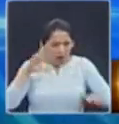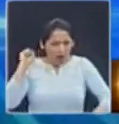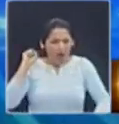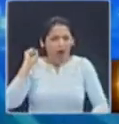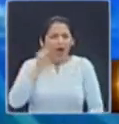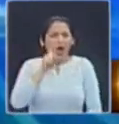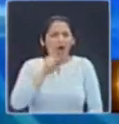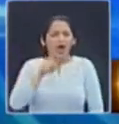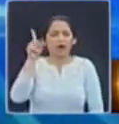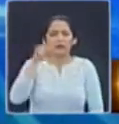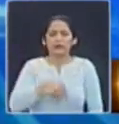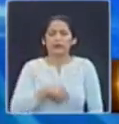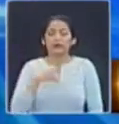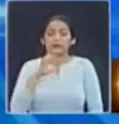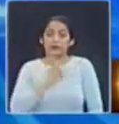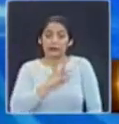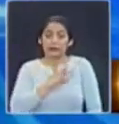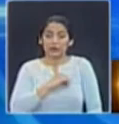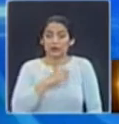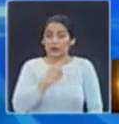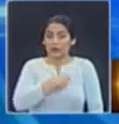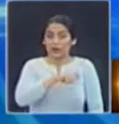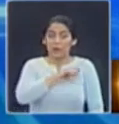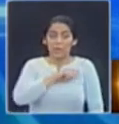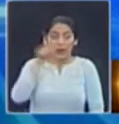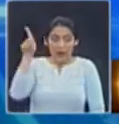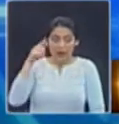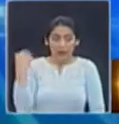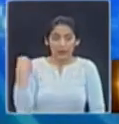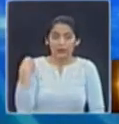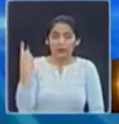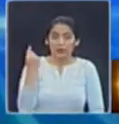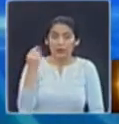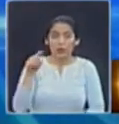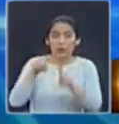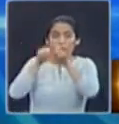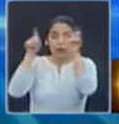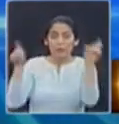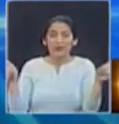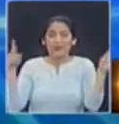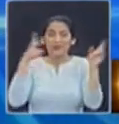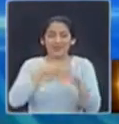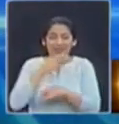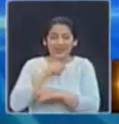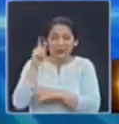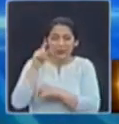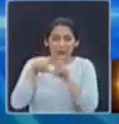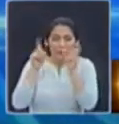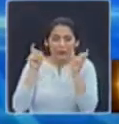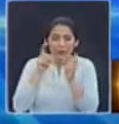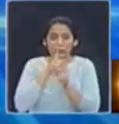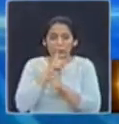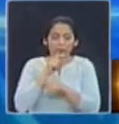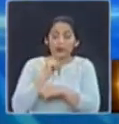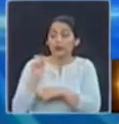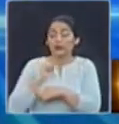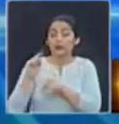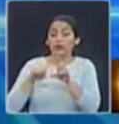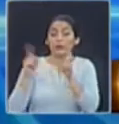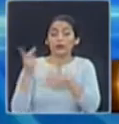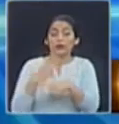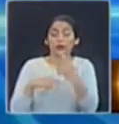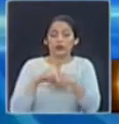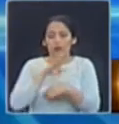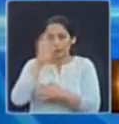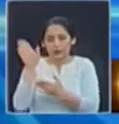dos empresas fantasmas. Ellos viajan a Chile, ellos viajan a España, verifican con autoridades. Esa es la empresa Asesorías Australes